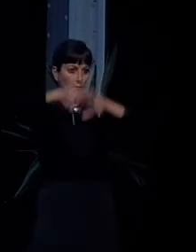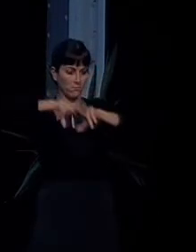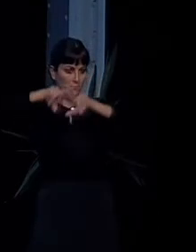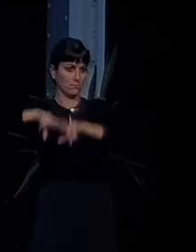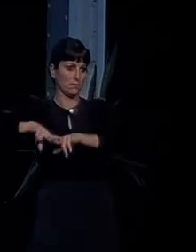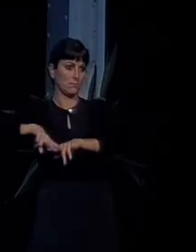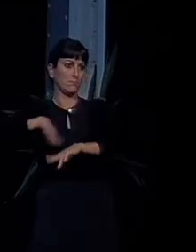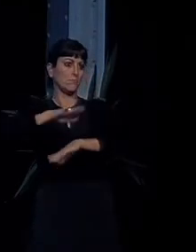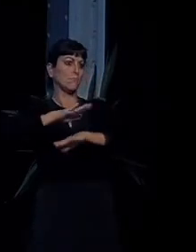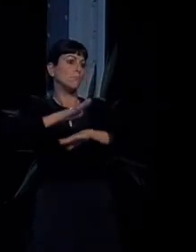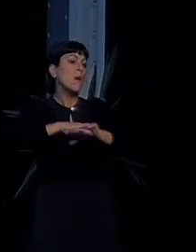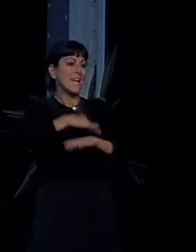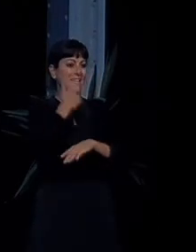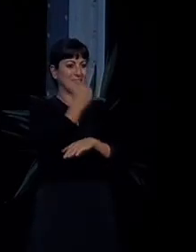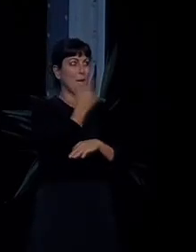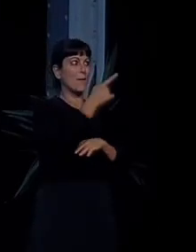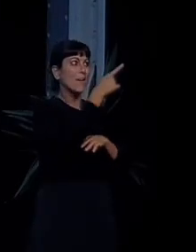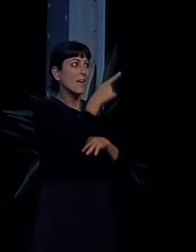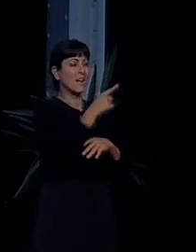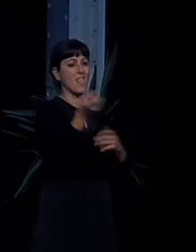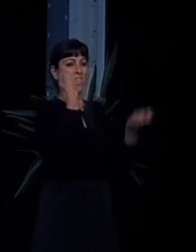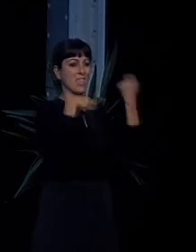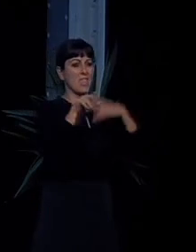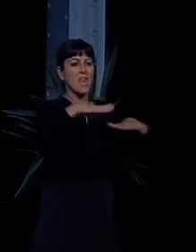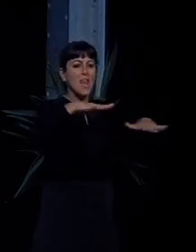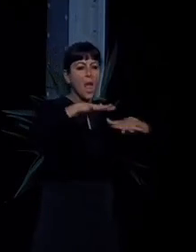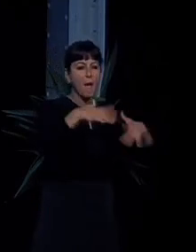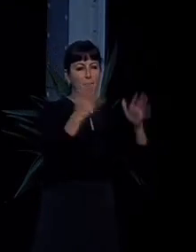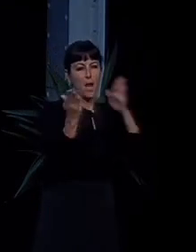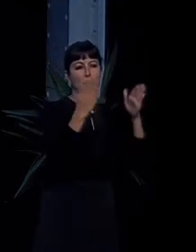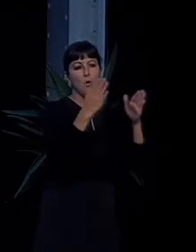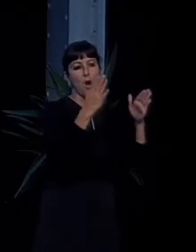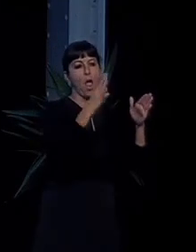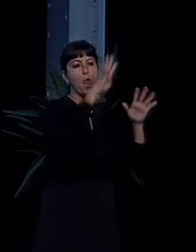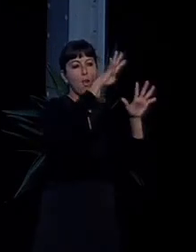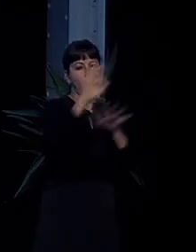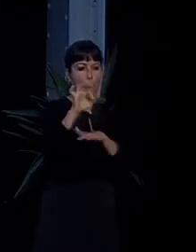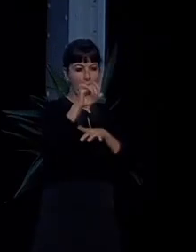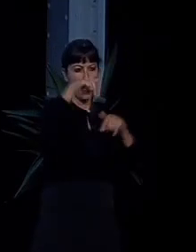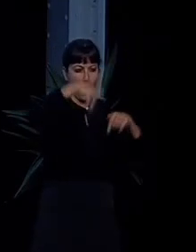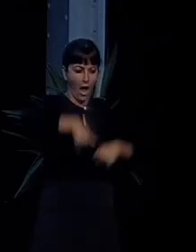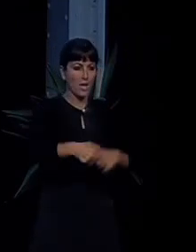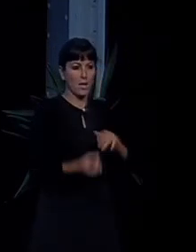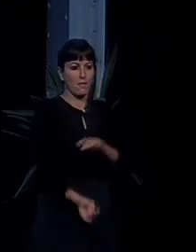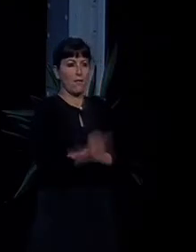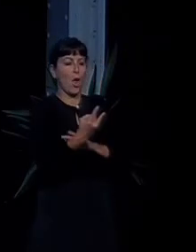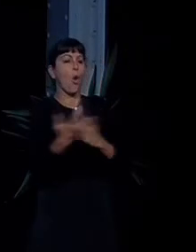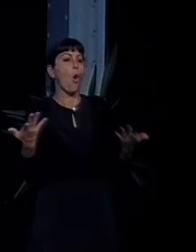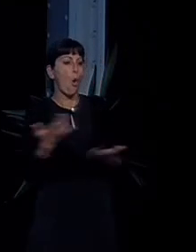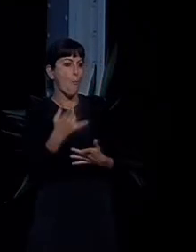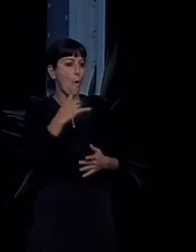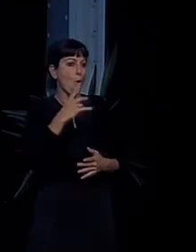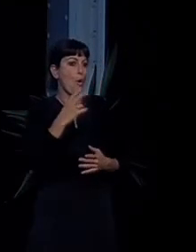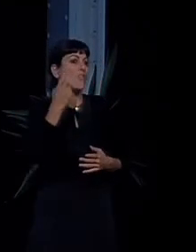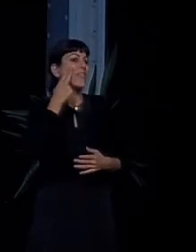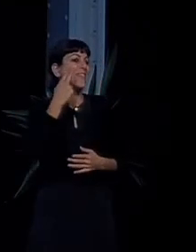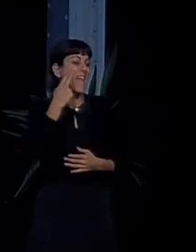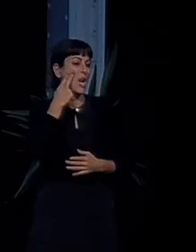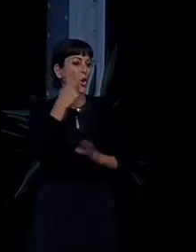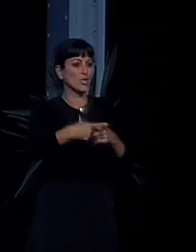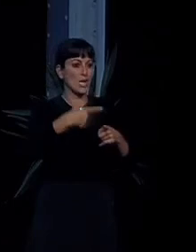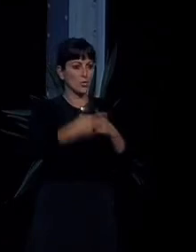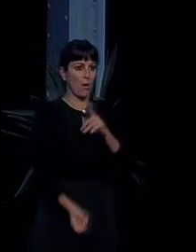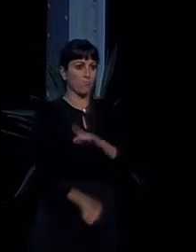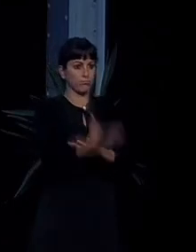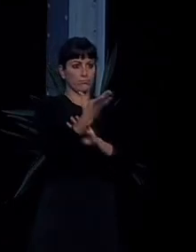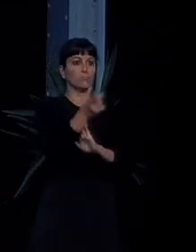momento y que permitieron crear el hito del terror sexual de la década de los 90, ¿no? Cuando hago este ejercicio de deconstrucción del relato, es decir,